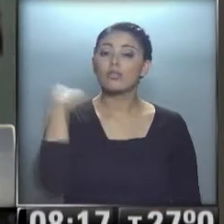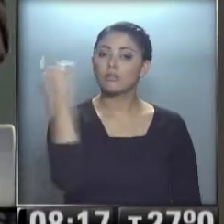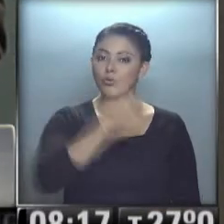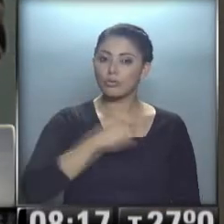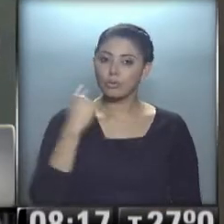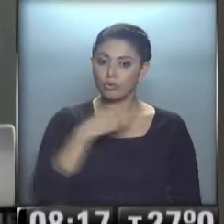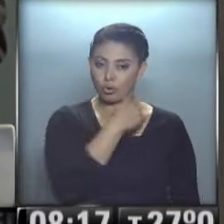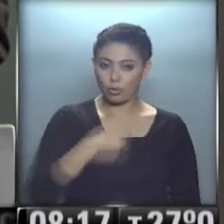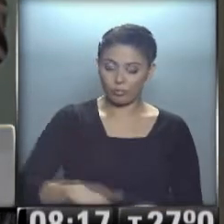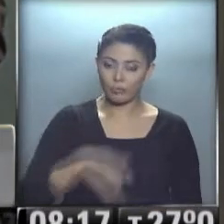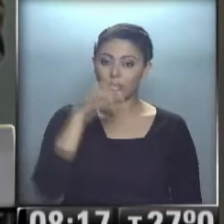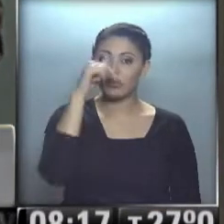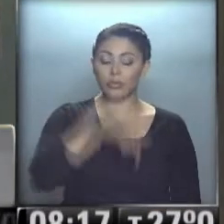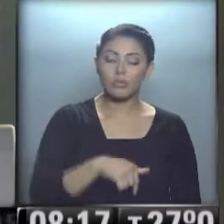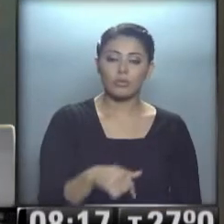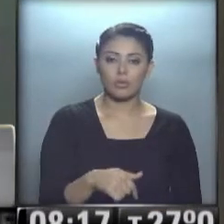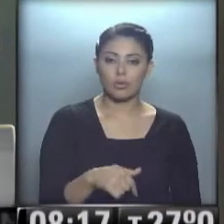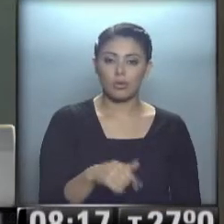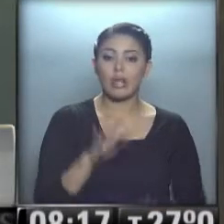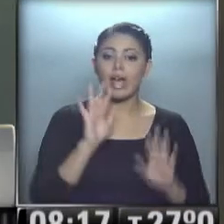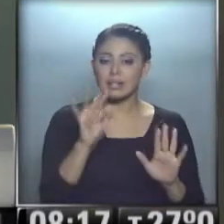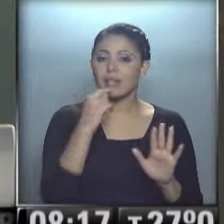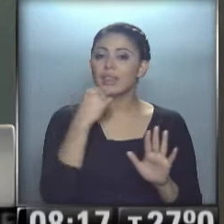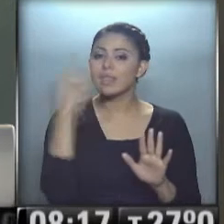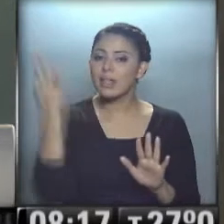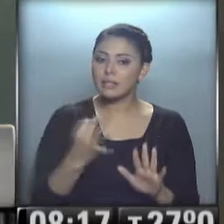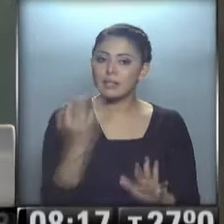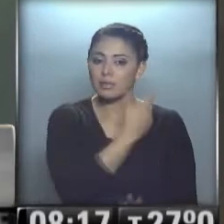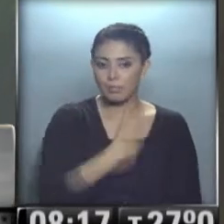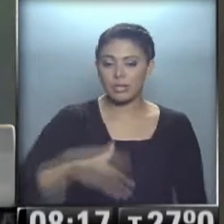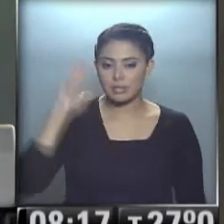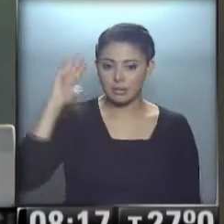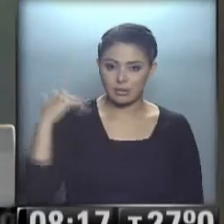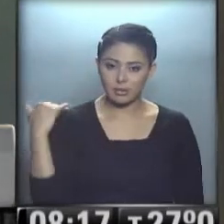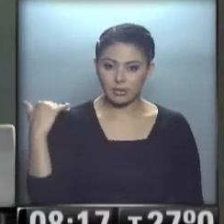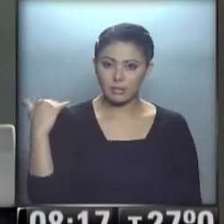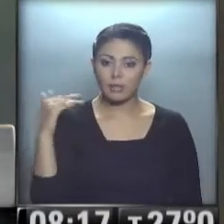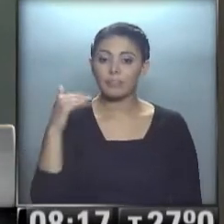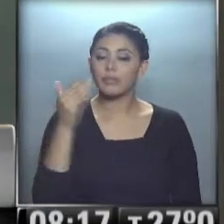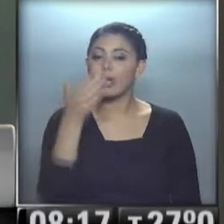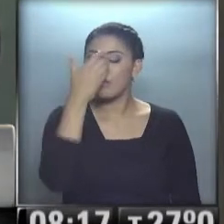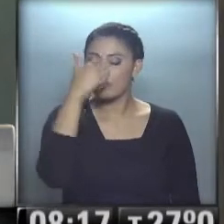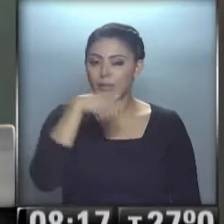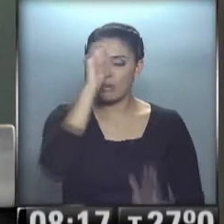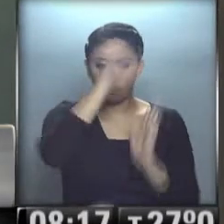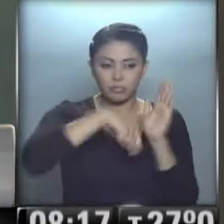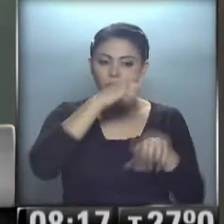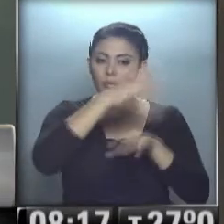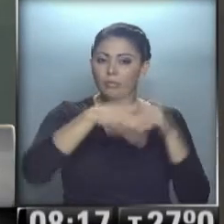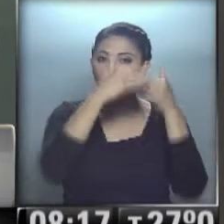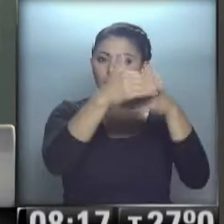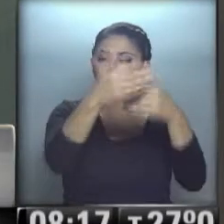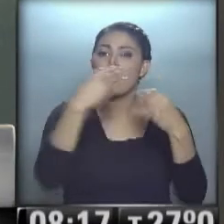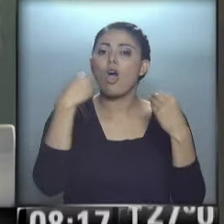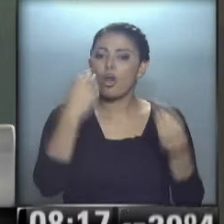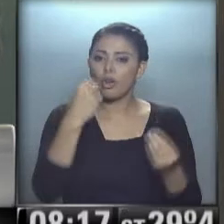estamos haciendo en el día de la fecha por instrucción expresa de la presidenta Cristina Fernández de Kirchner es suscribir este convenio, establecer un mecanismo de